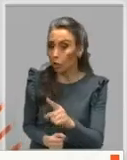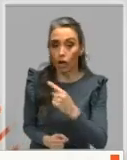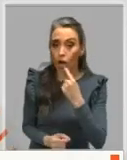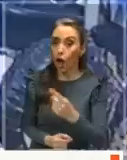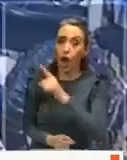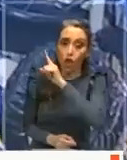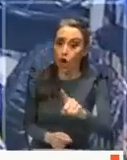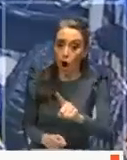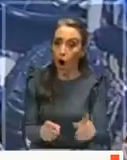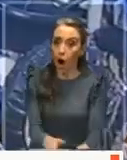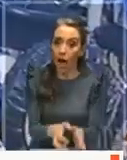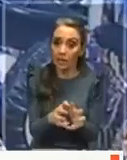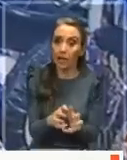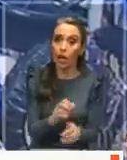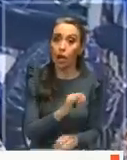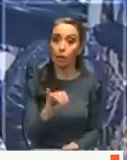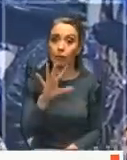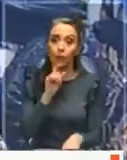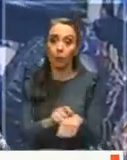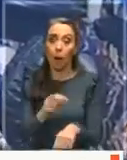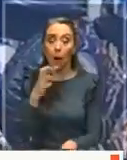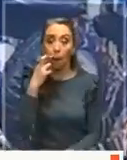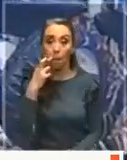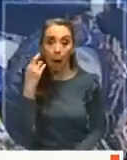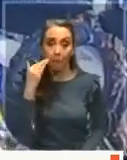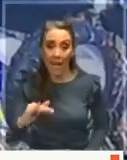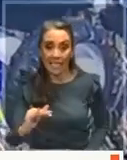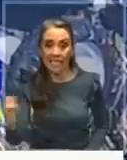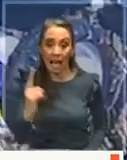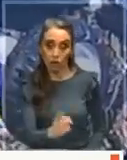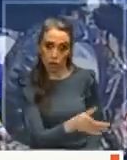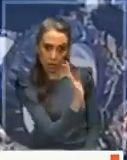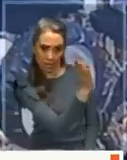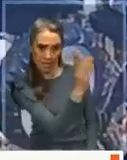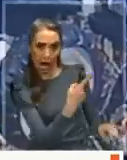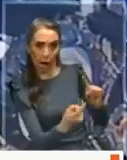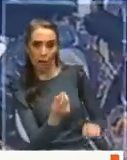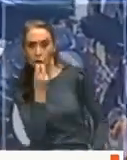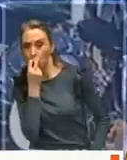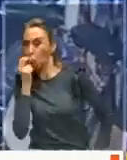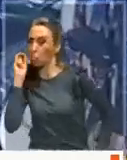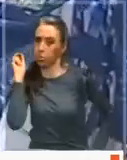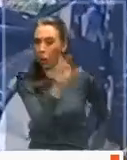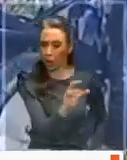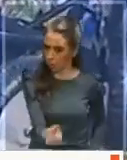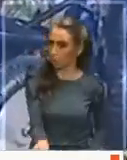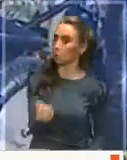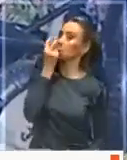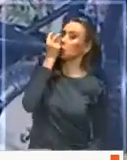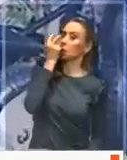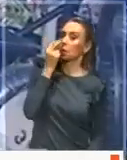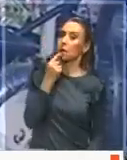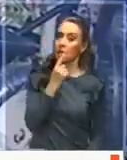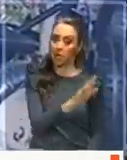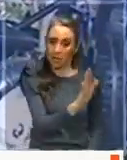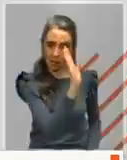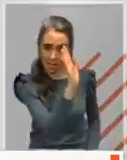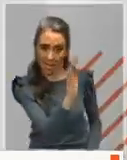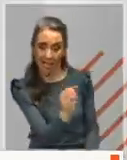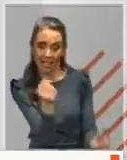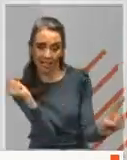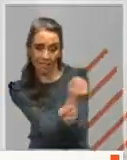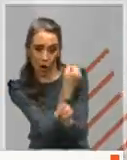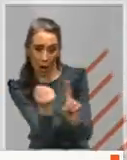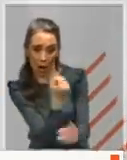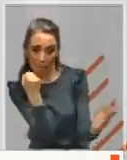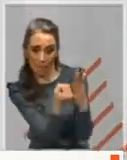Que no los agarrara. A los 5 minutos el papá entra amenazando a la china, le escupió de la caja todo, diciéndole que iba a pegarle a su marido